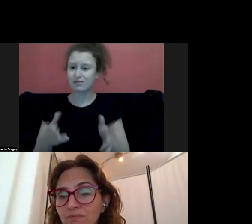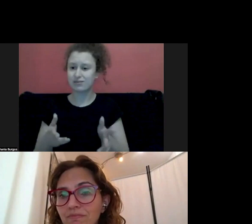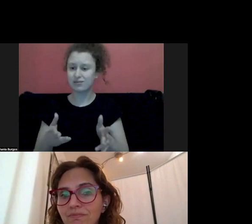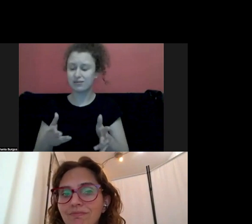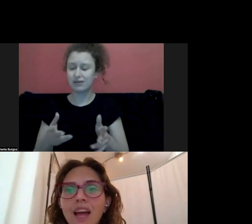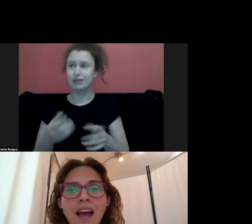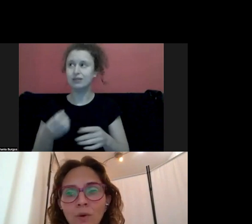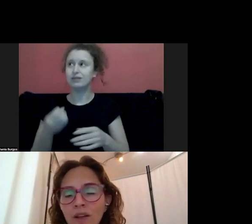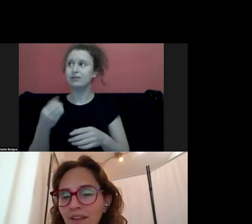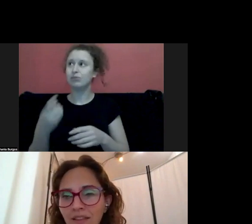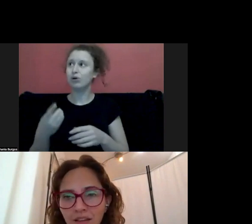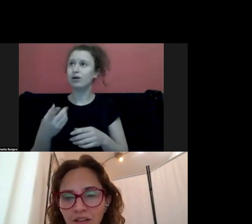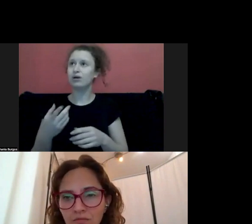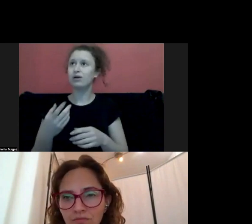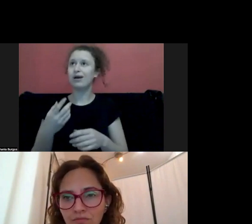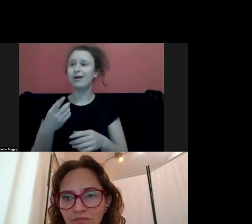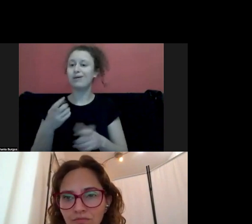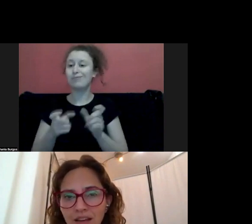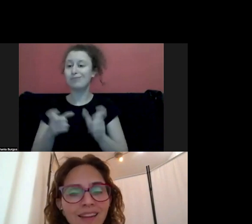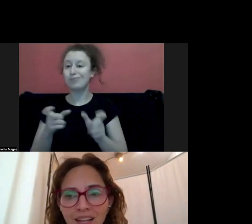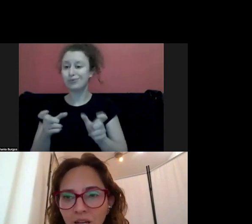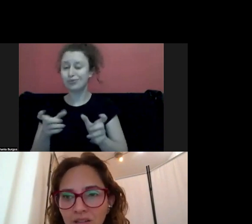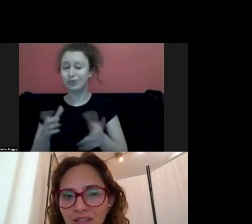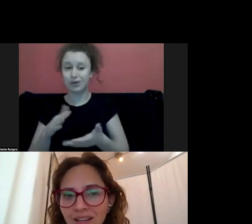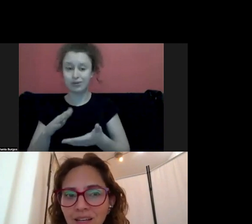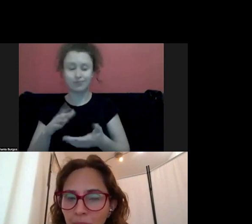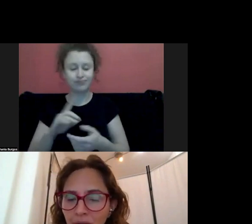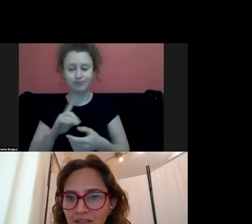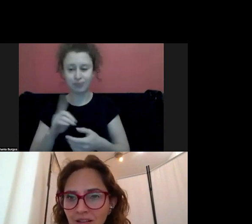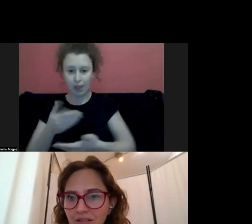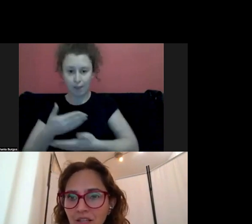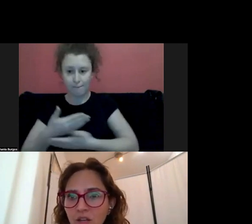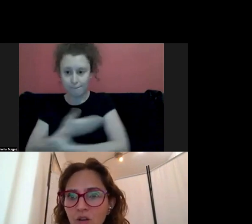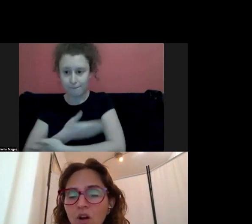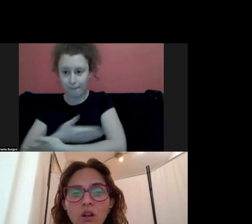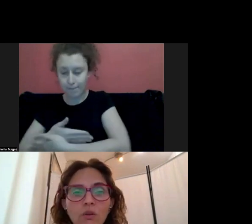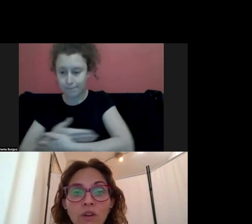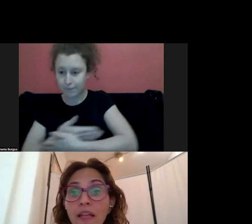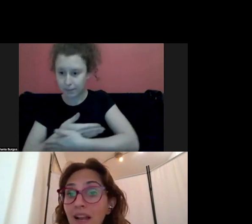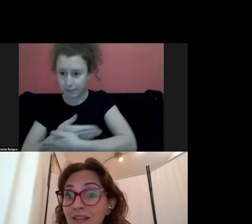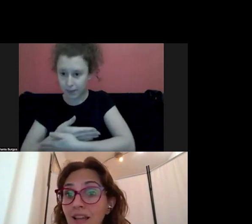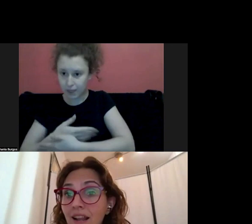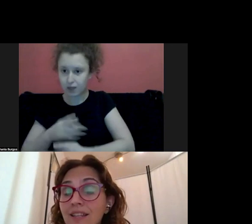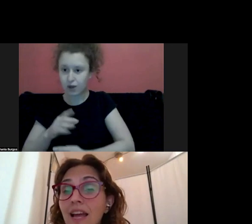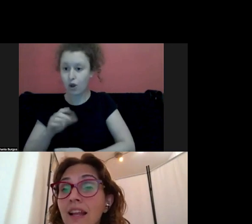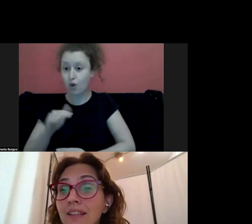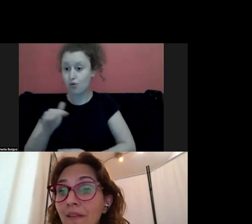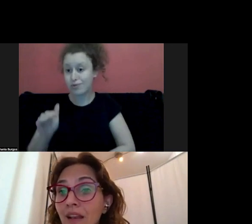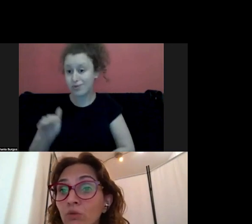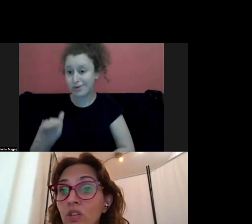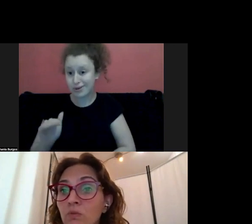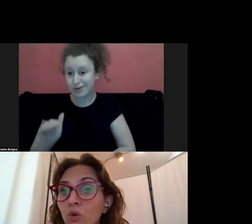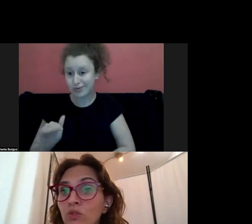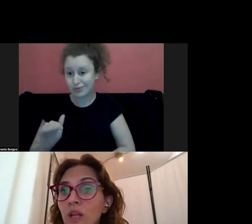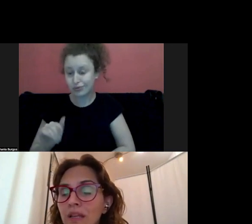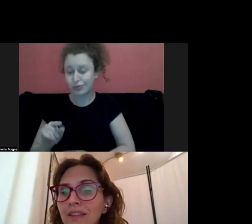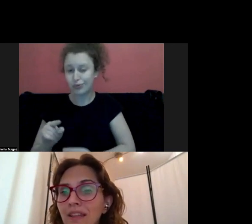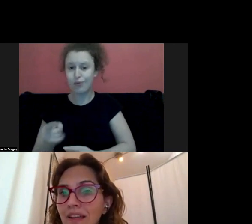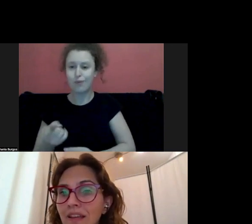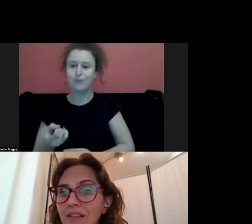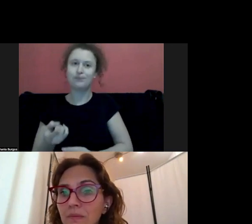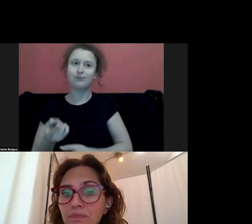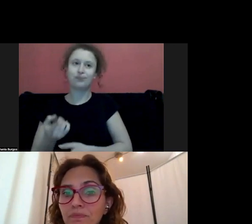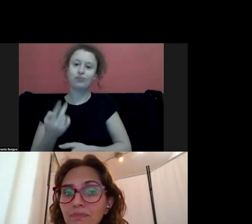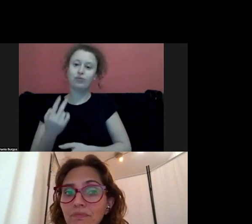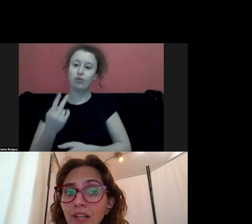vocabulario, algo hay que hacer, hay que revisar qué pasa. Una de las señales de alerta del autismo